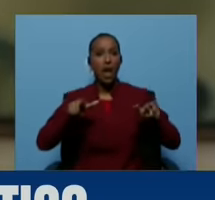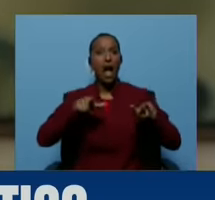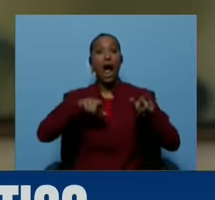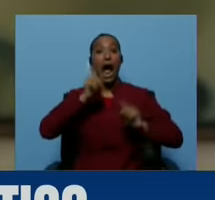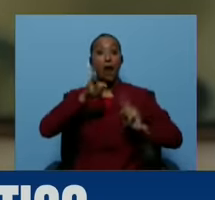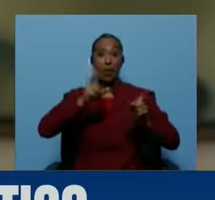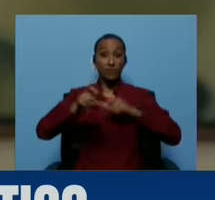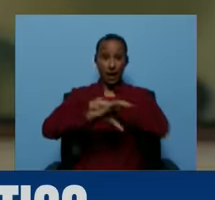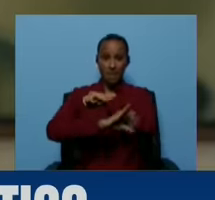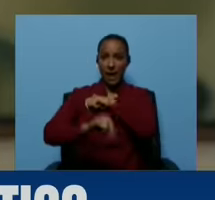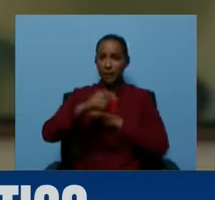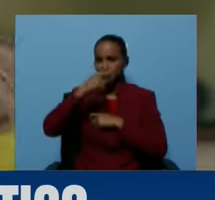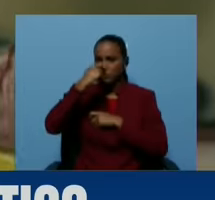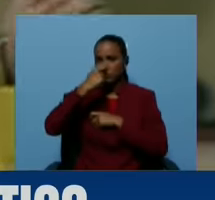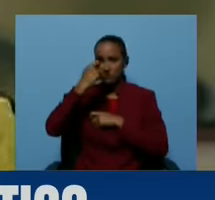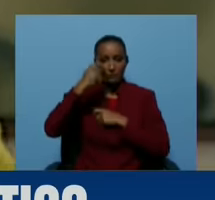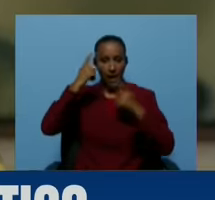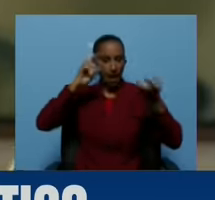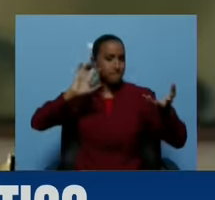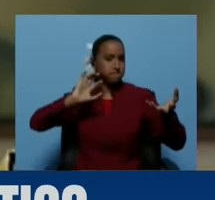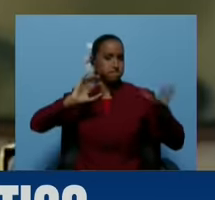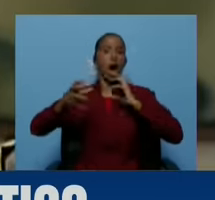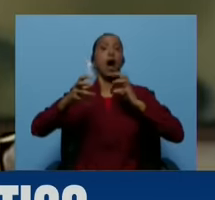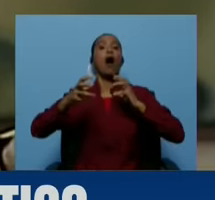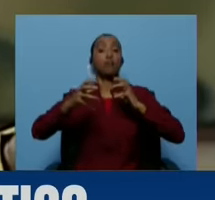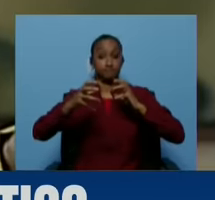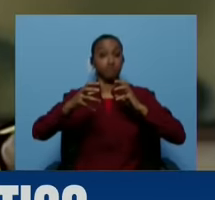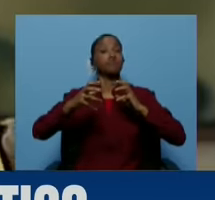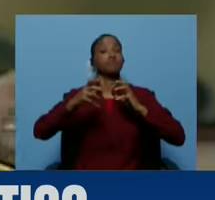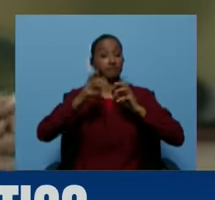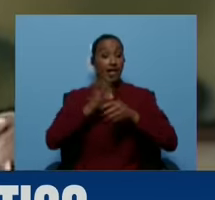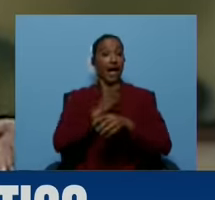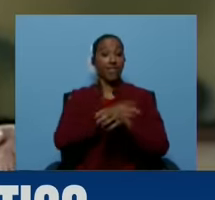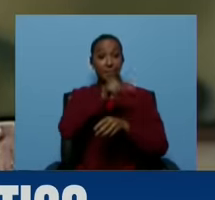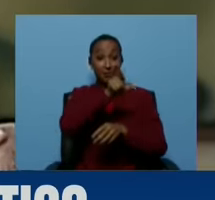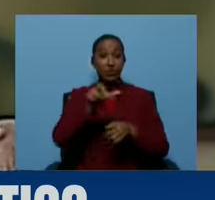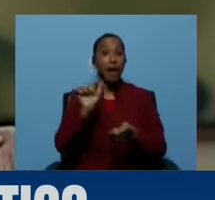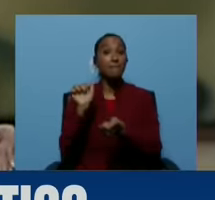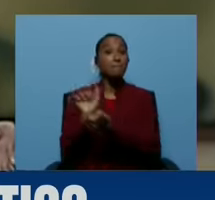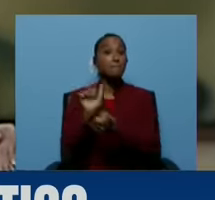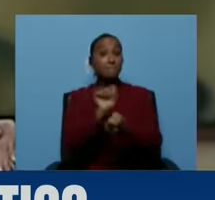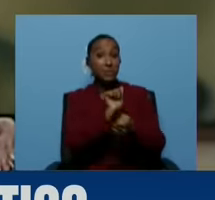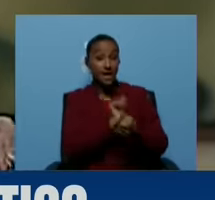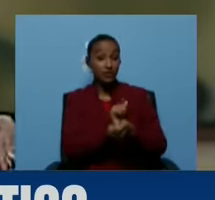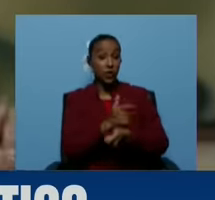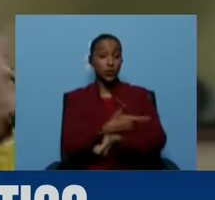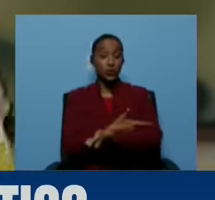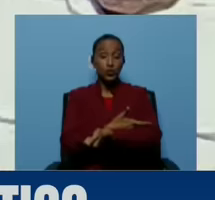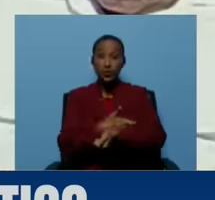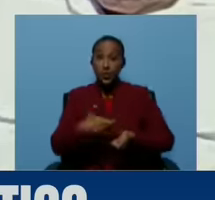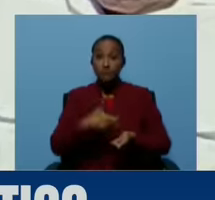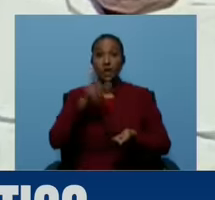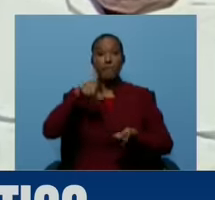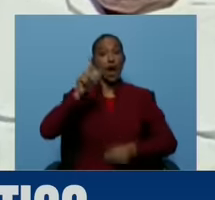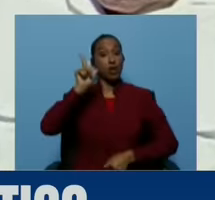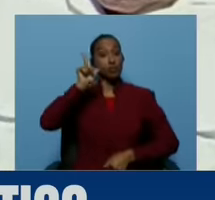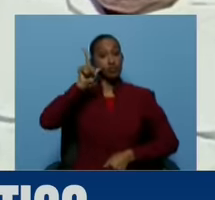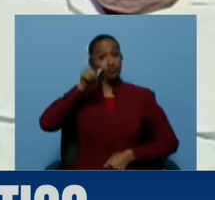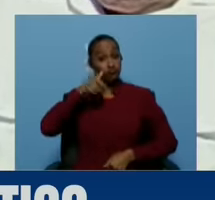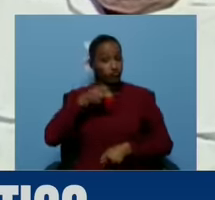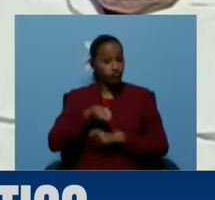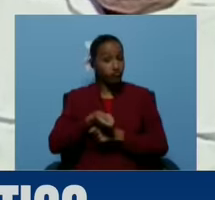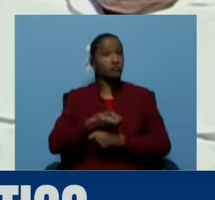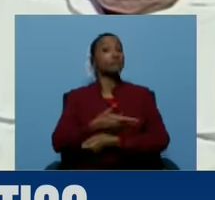y así está determinado en los exámenes de sangre y de orina que fueron realizados a las personas que están detenidas. Estas personas